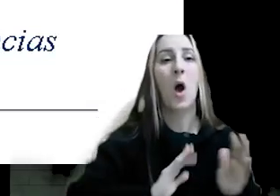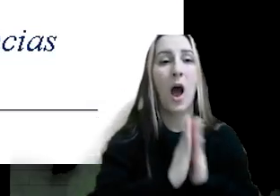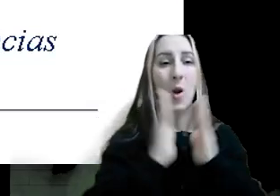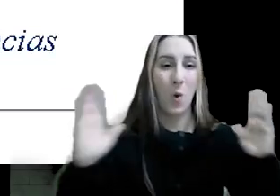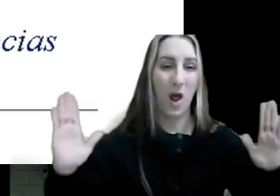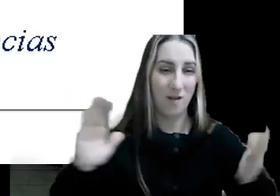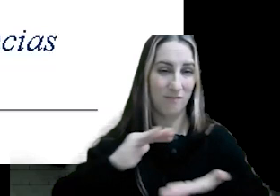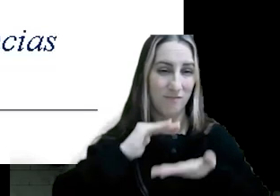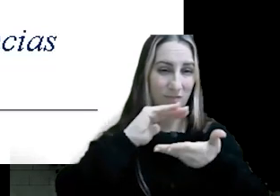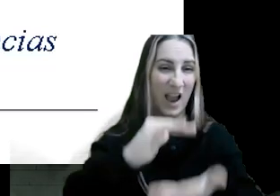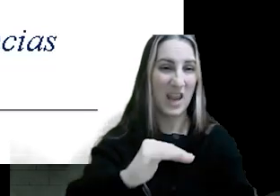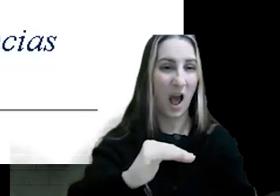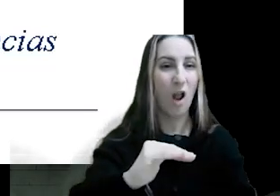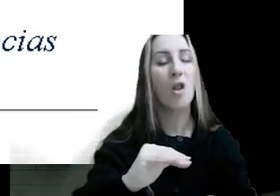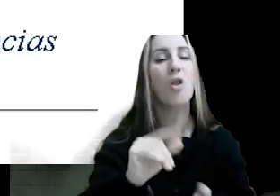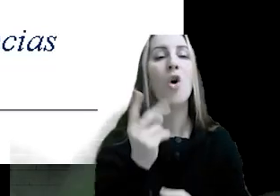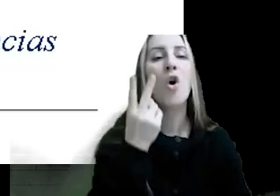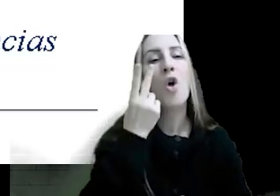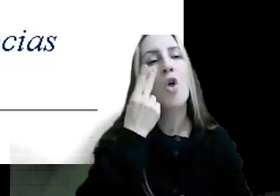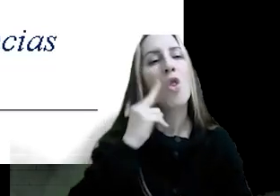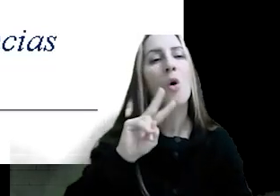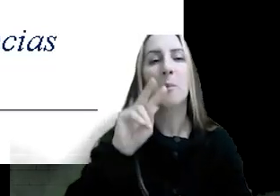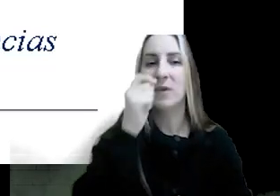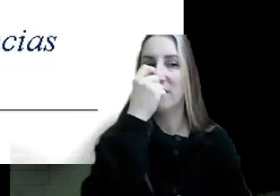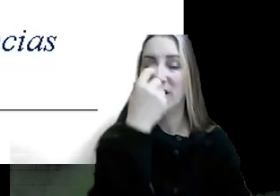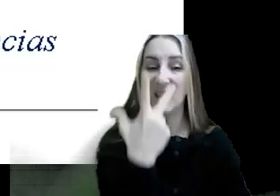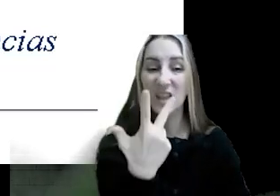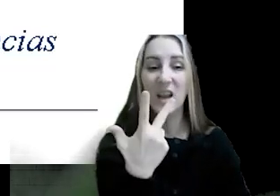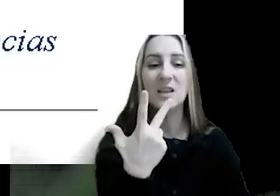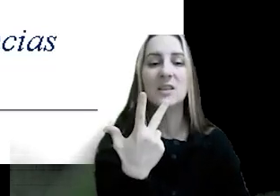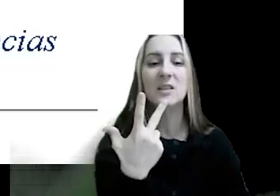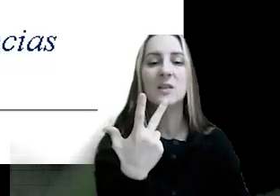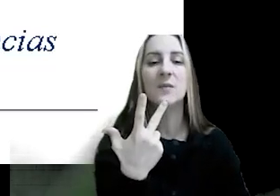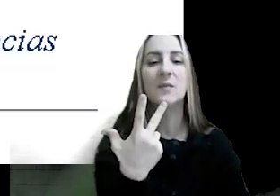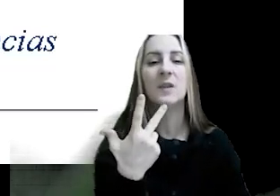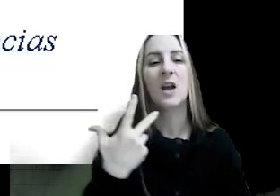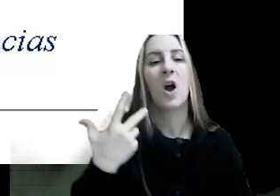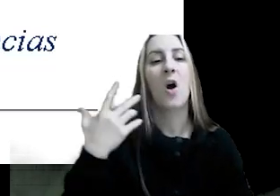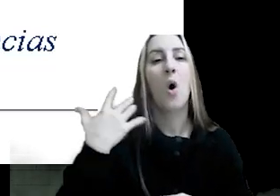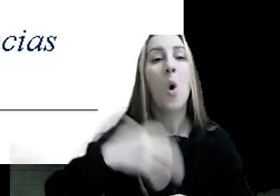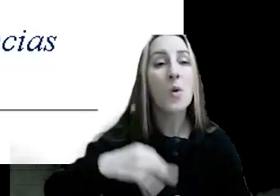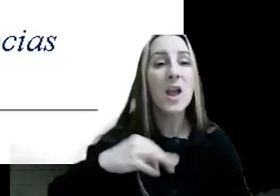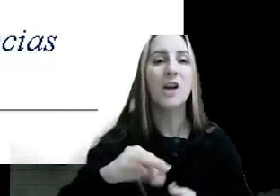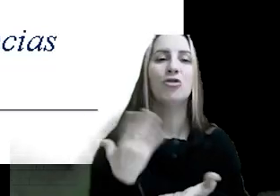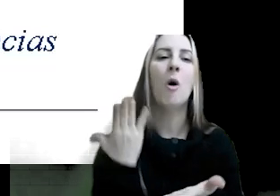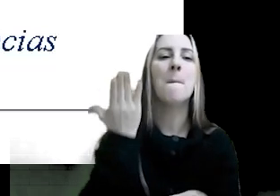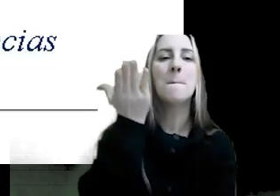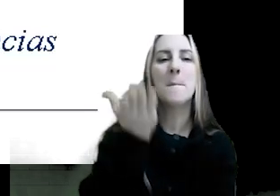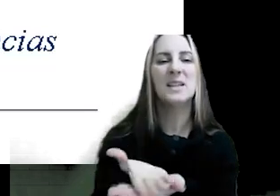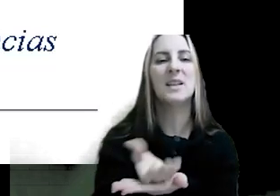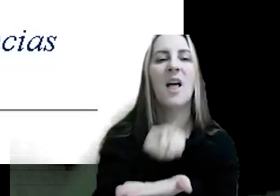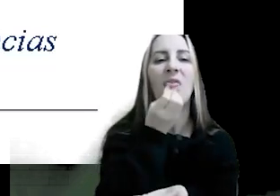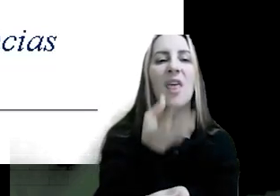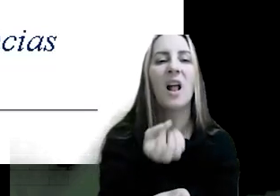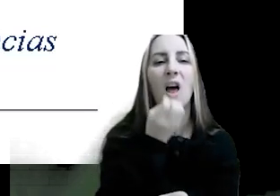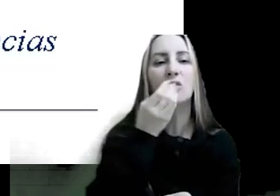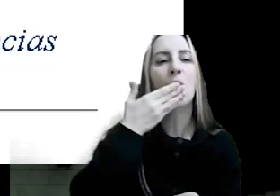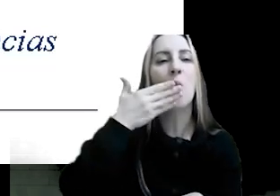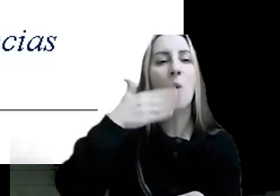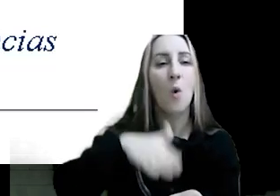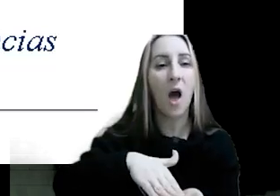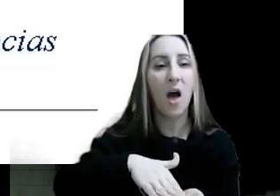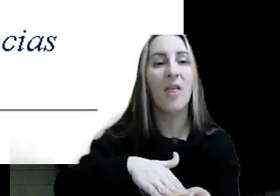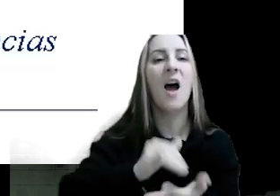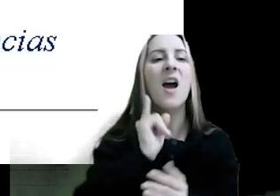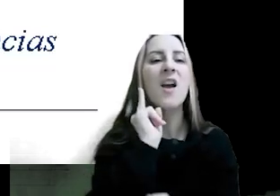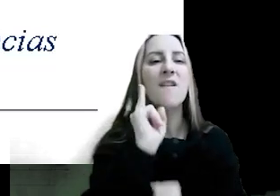del 2023 se elimina la obligación de presentar la declaración jurada informativa